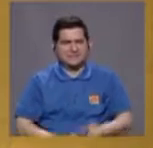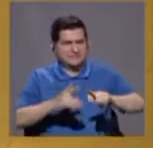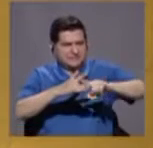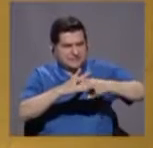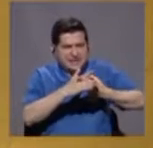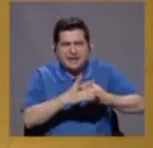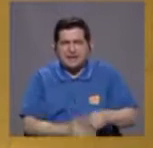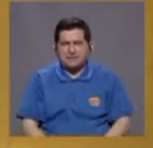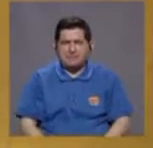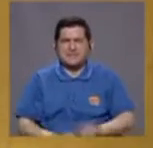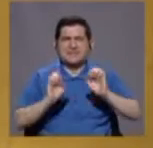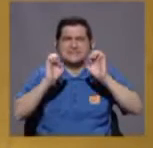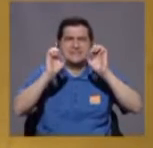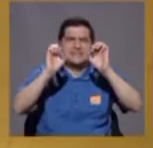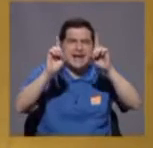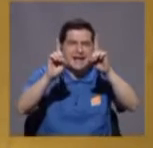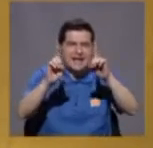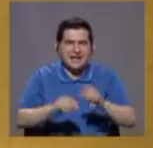tareas de educación,